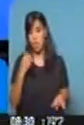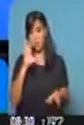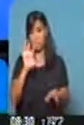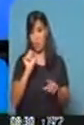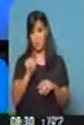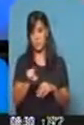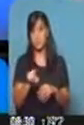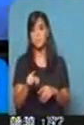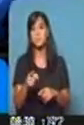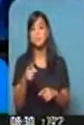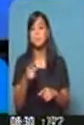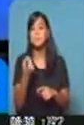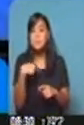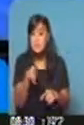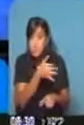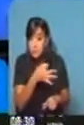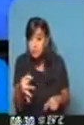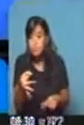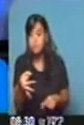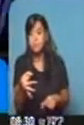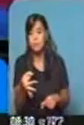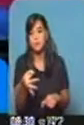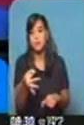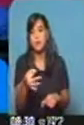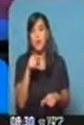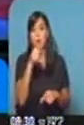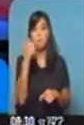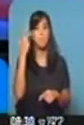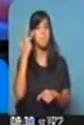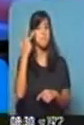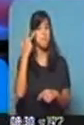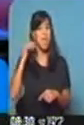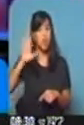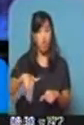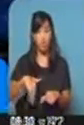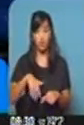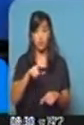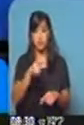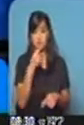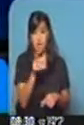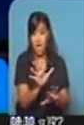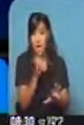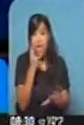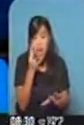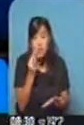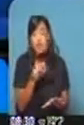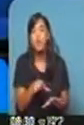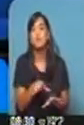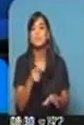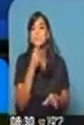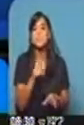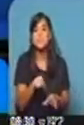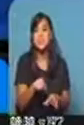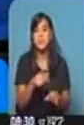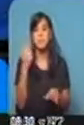cuando se verifique si se lea la participación de un menor de edad en alguna de las contravenciones si la conducta de